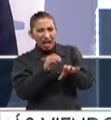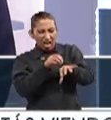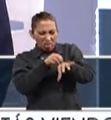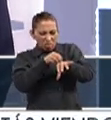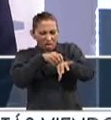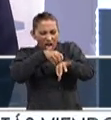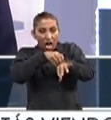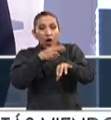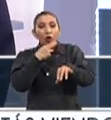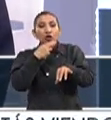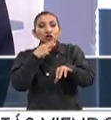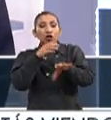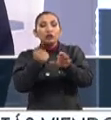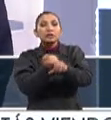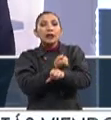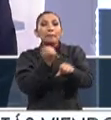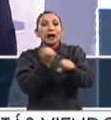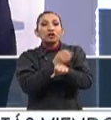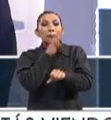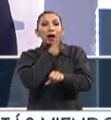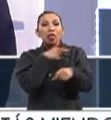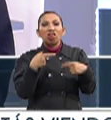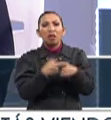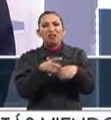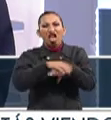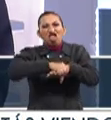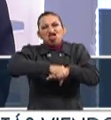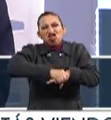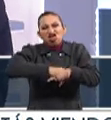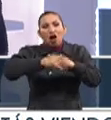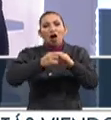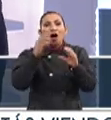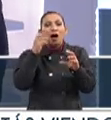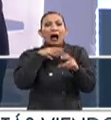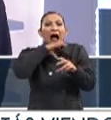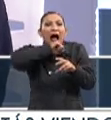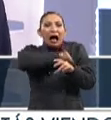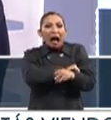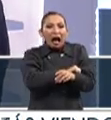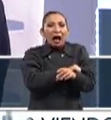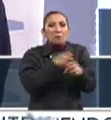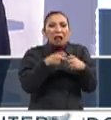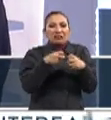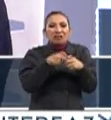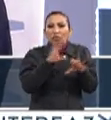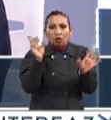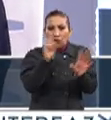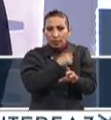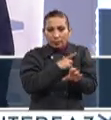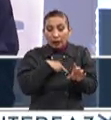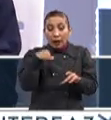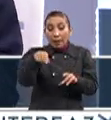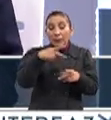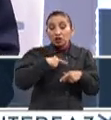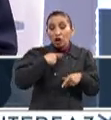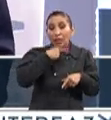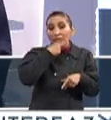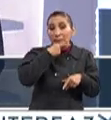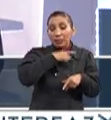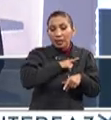úlceras es el uso de calzado inadecuado. Entonces, algo muy importante es que el paciente debe